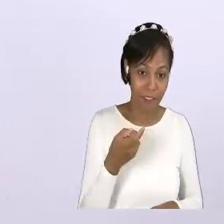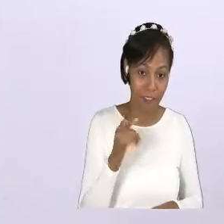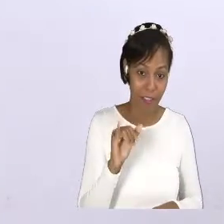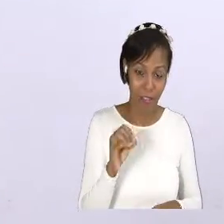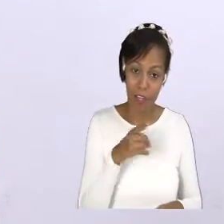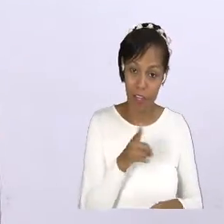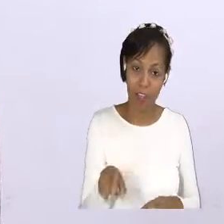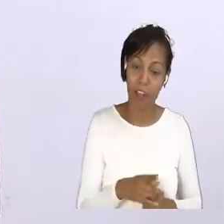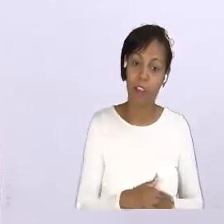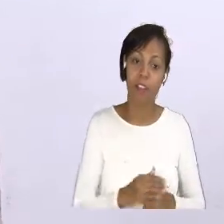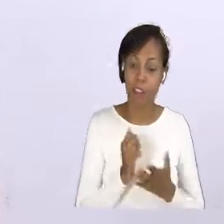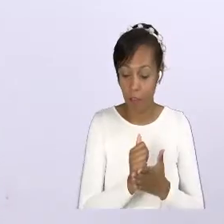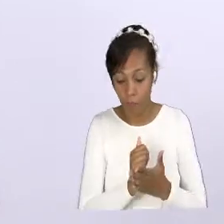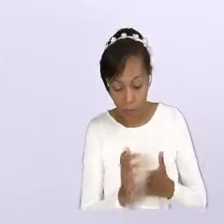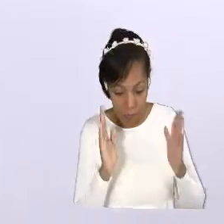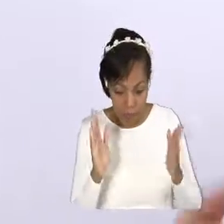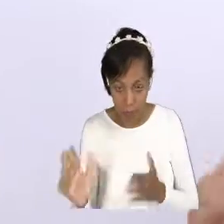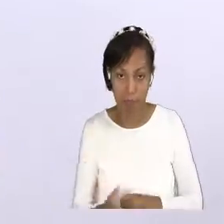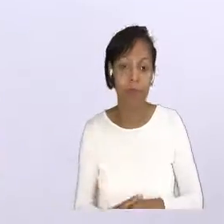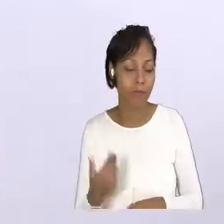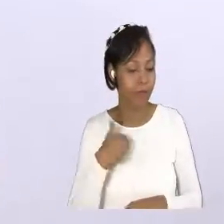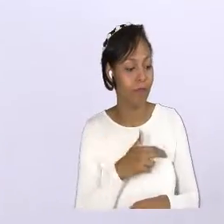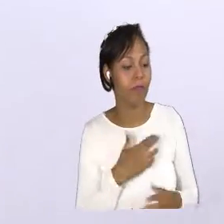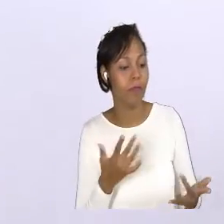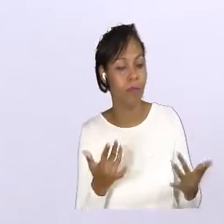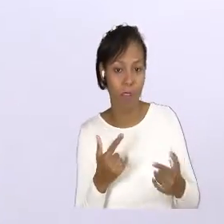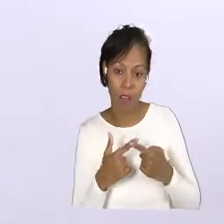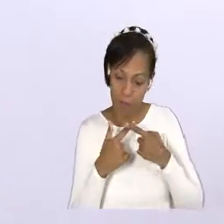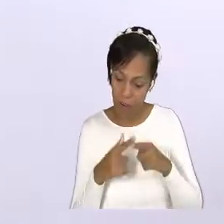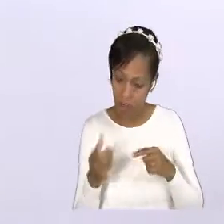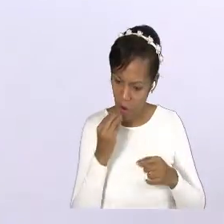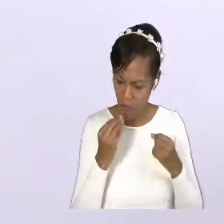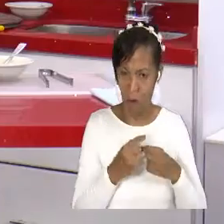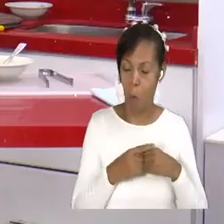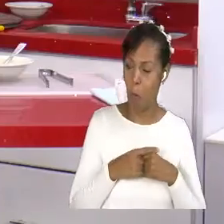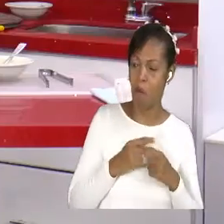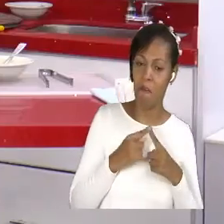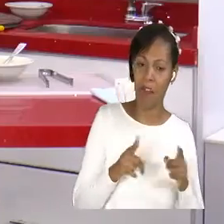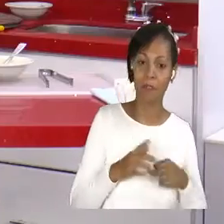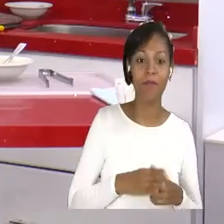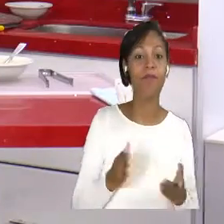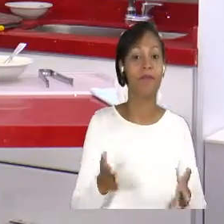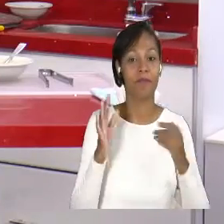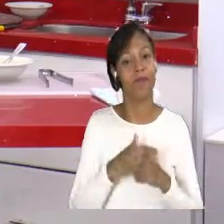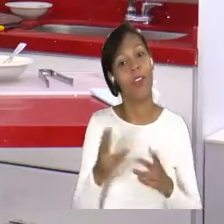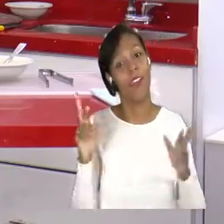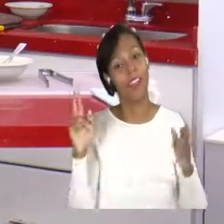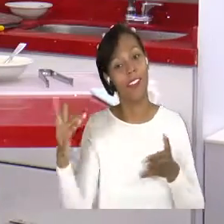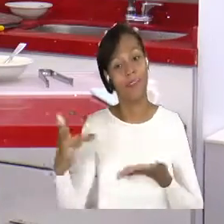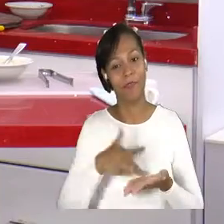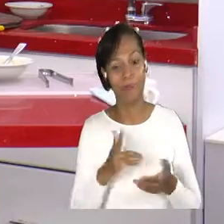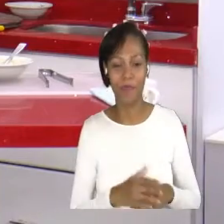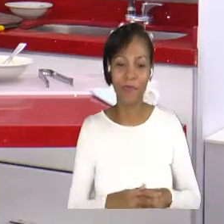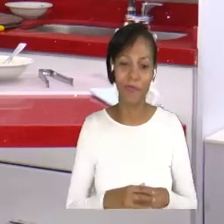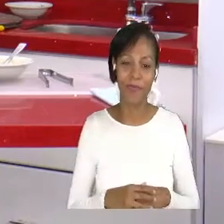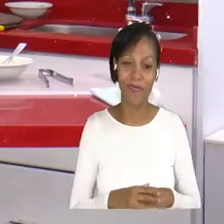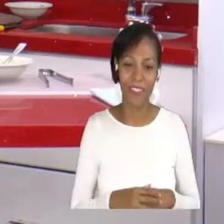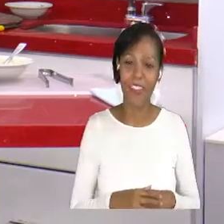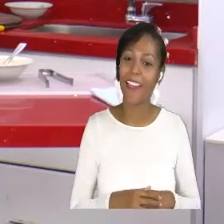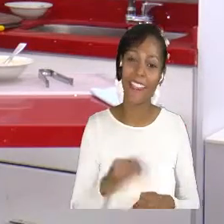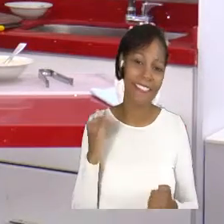allá. Claro, Roche, allá los esperamos, algo diferente en las comidas rápidas. Bueno, esperamos que nos visiten. Sí, señor. Y hasta